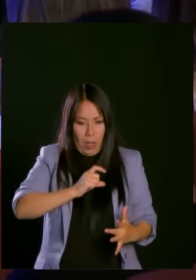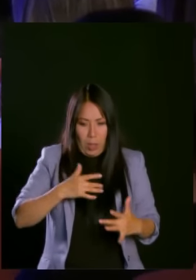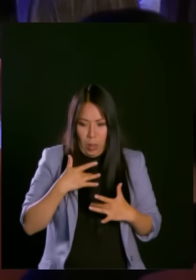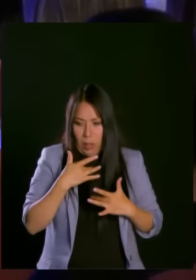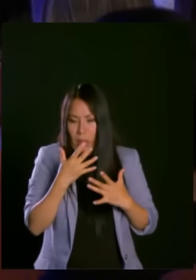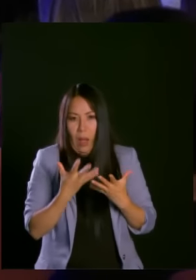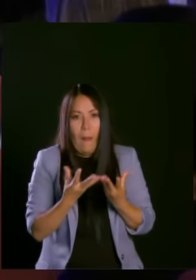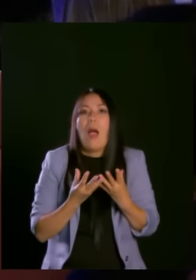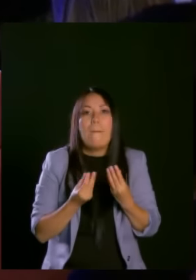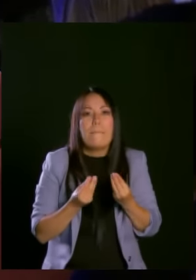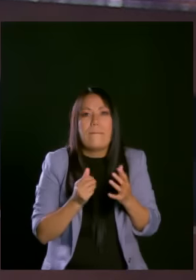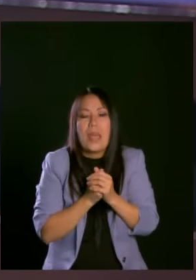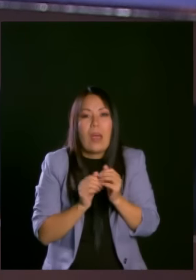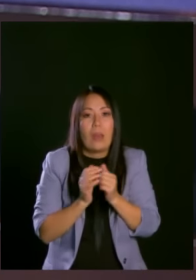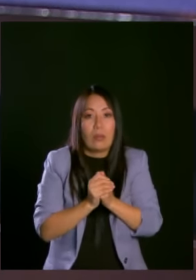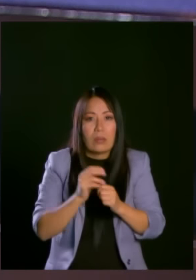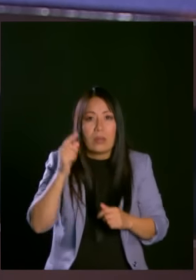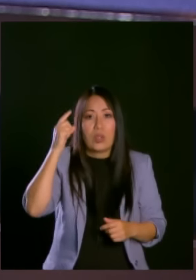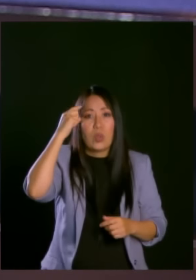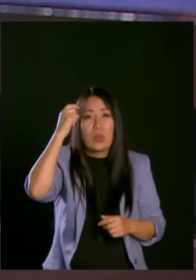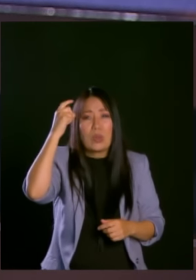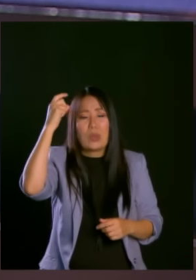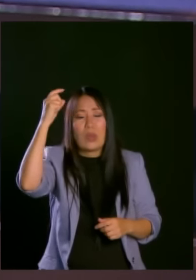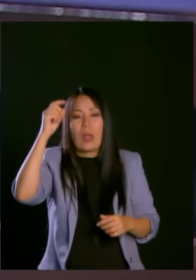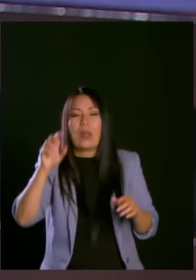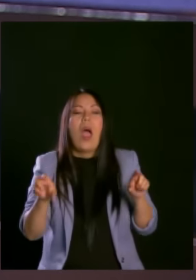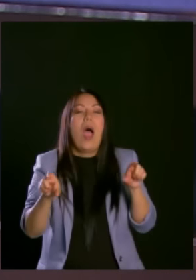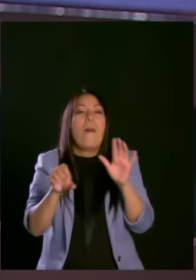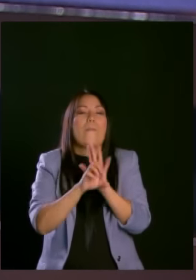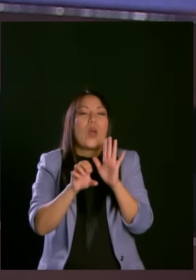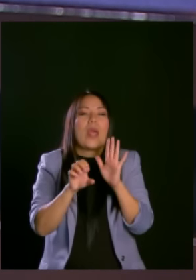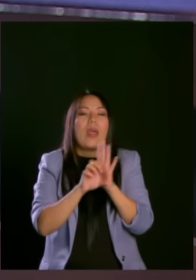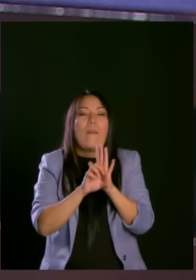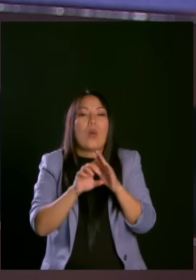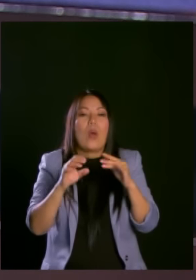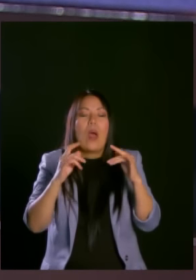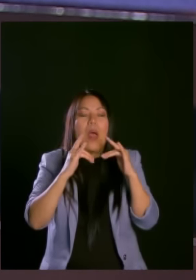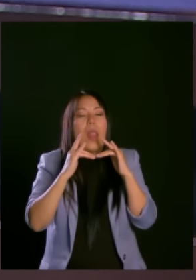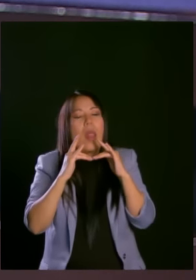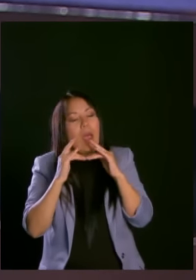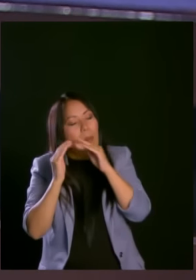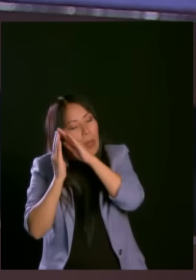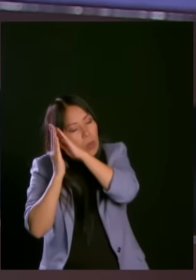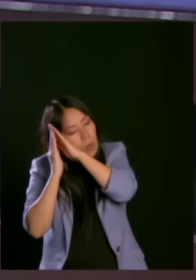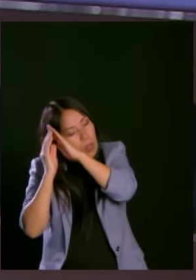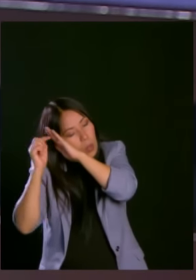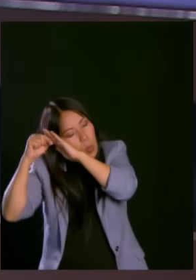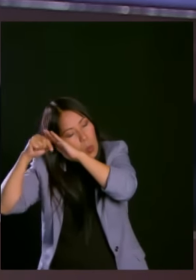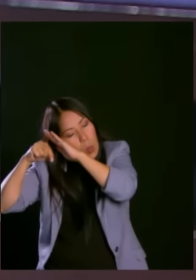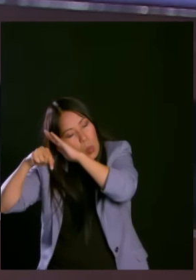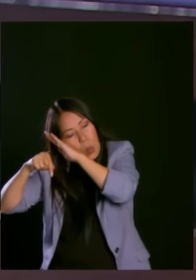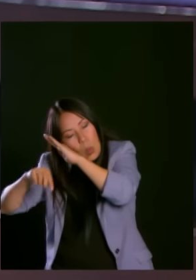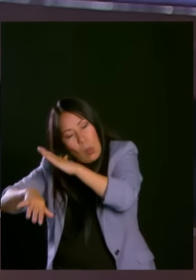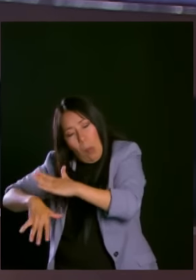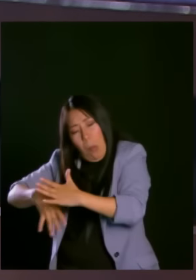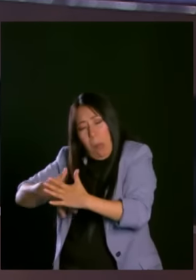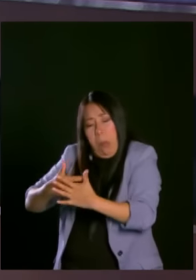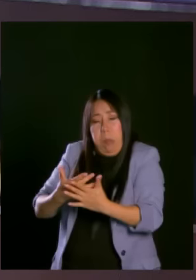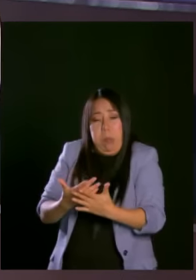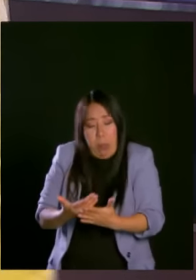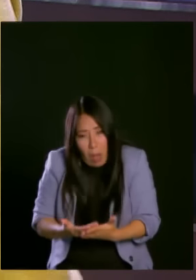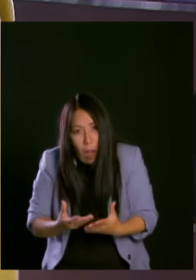el miedo, quiero ver. ¿Cuándo se han soñado que como que se caen de la cama y se van en un gran abismo? ¿Lo han soñado?